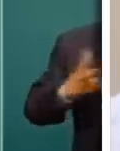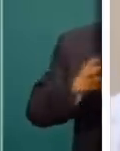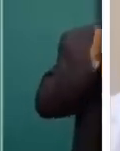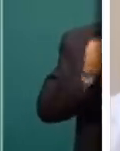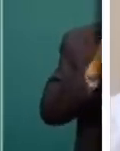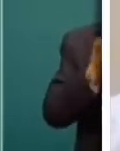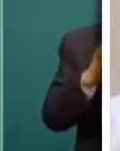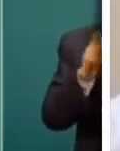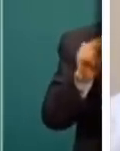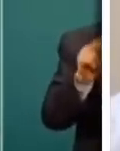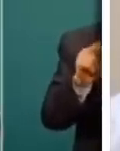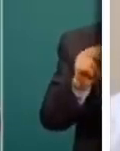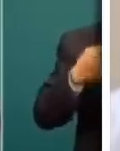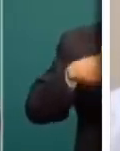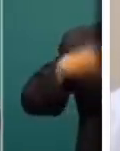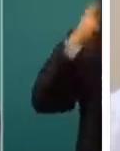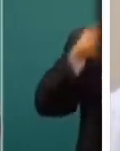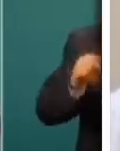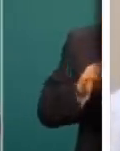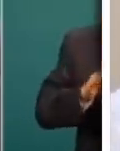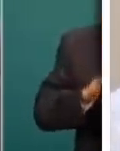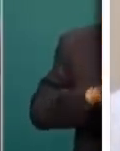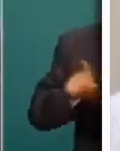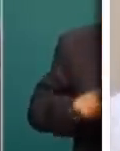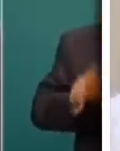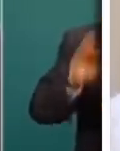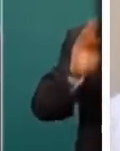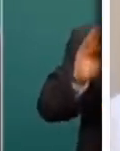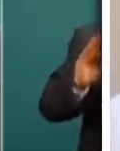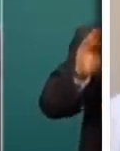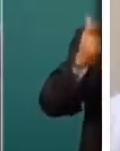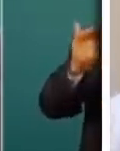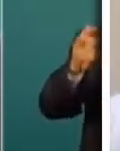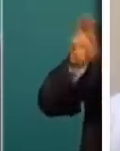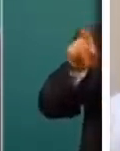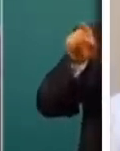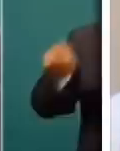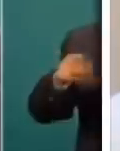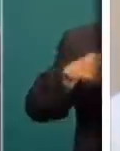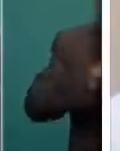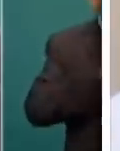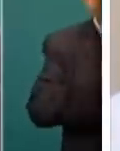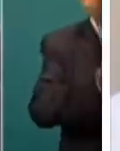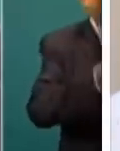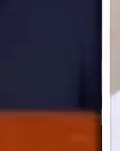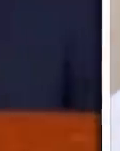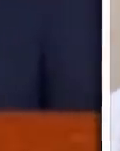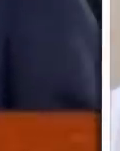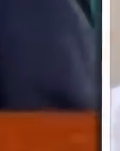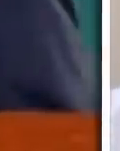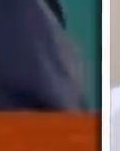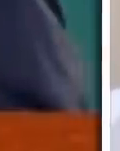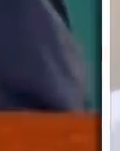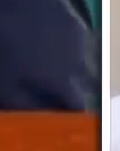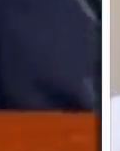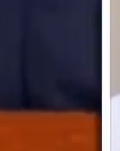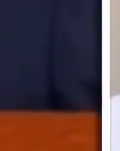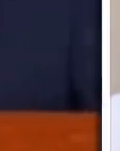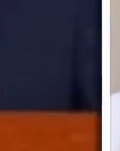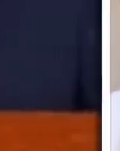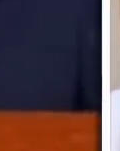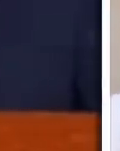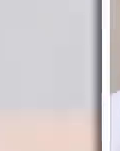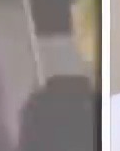bueno el otro tema que también es importante es lo que se sigue avanzando en el tema del metro sobre todo por lo que ya sabemos ocurrió